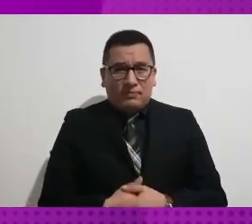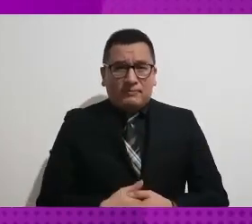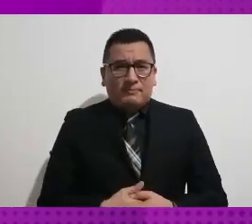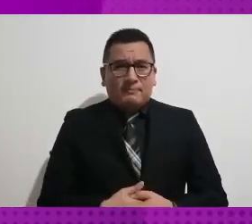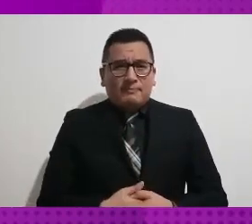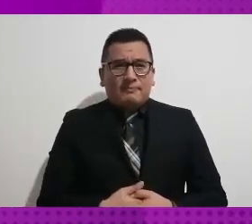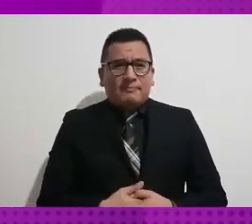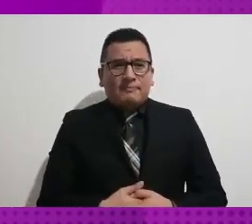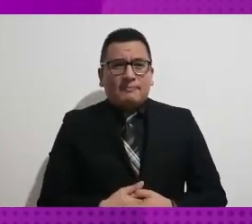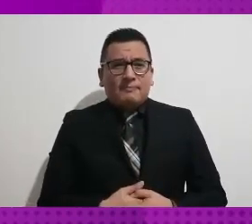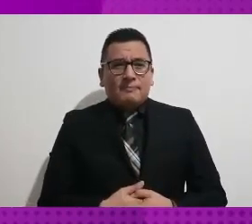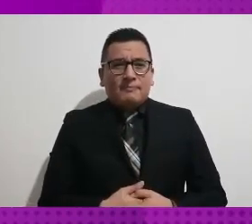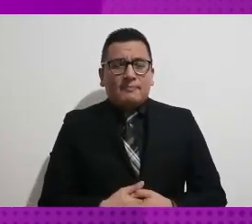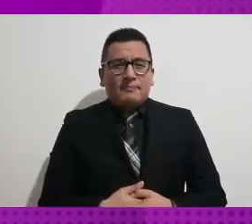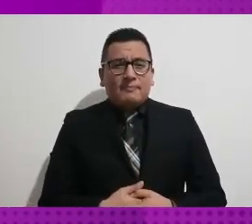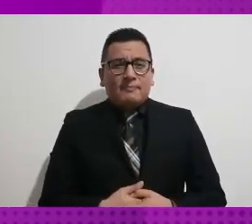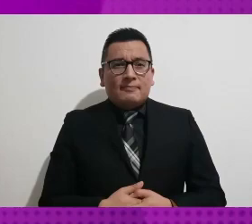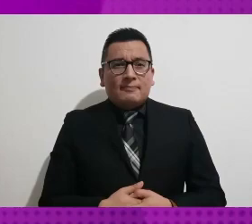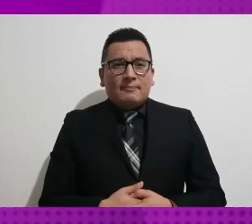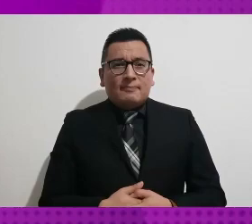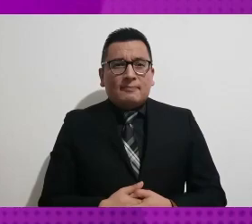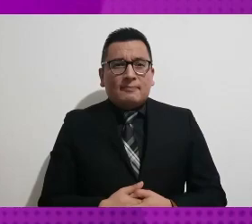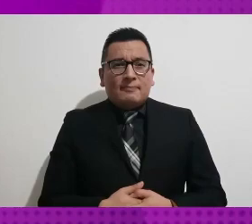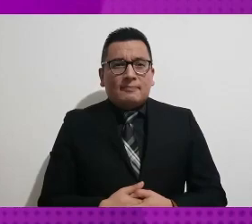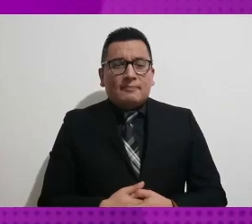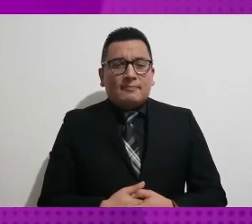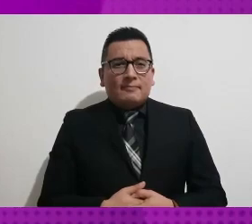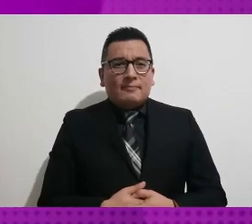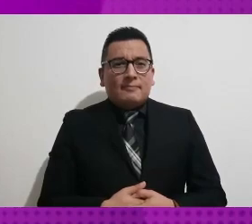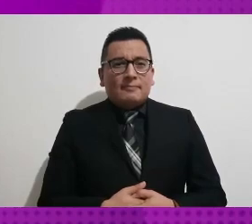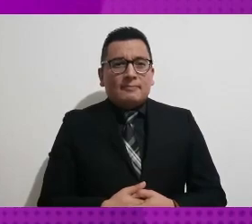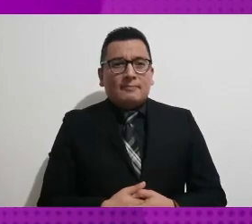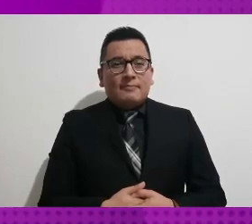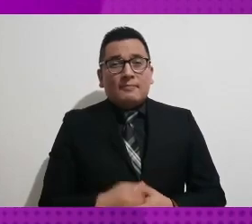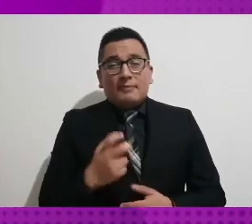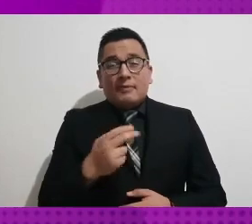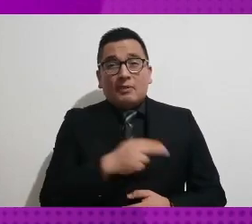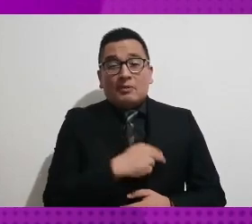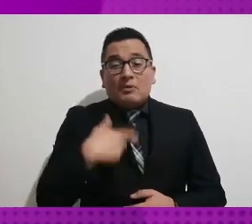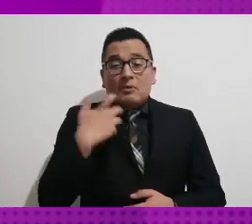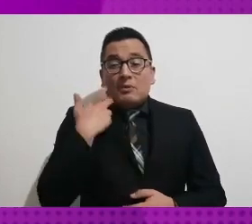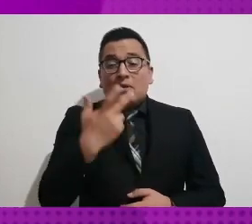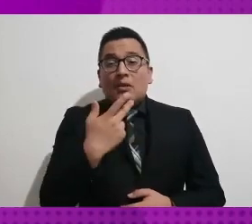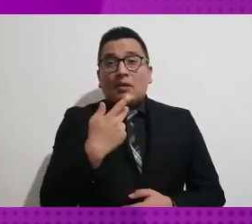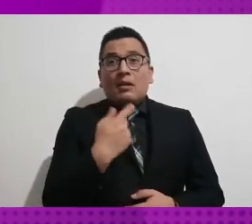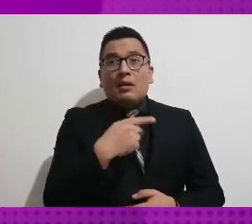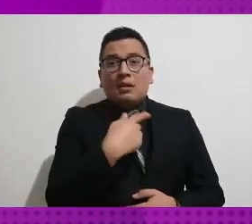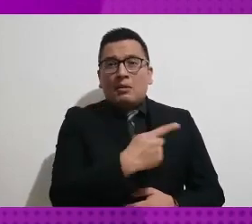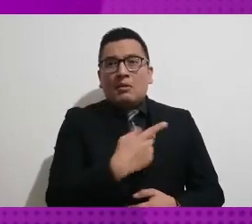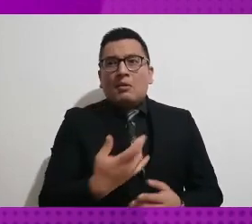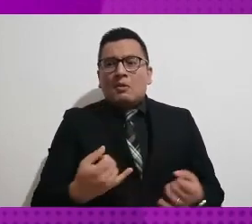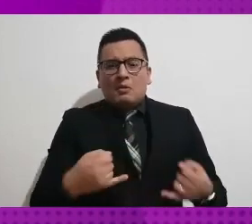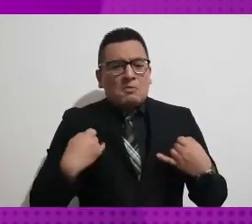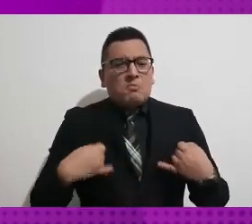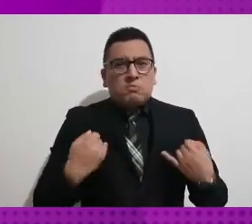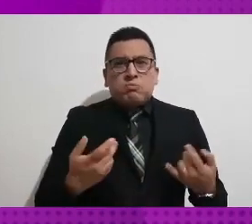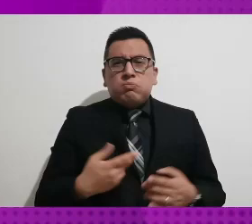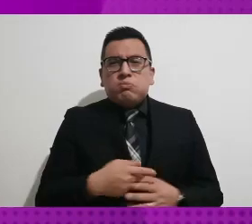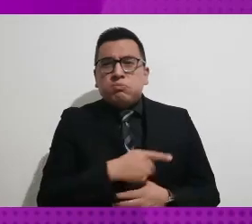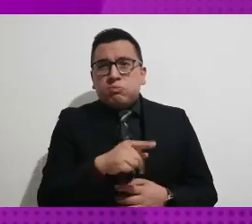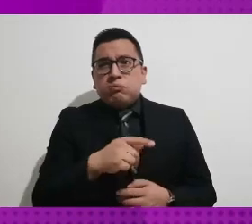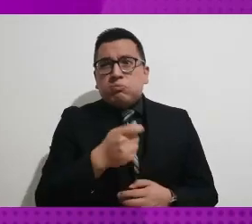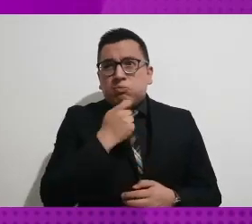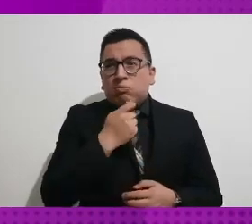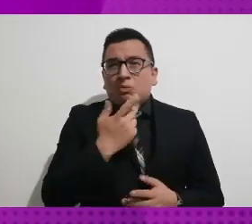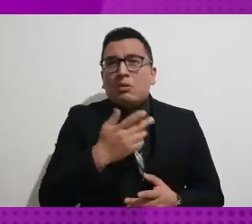joven, igual que cualquier persona, pues queremos que ese caminito sea muy estrecho para ellos, porque primero batallamos